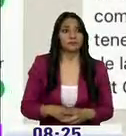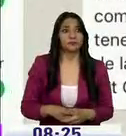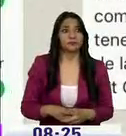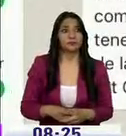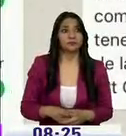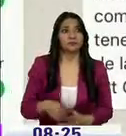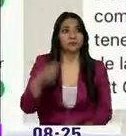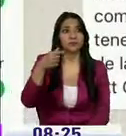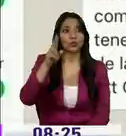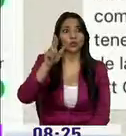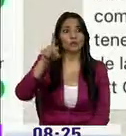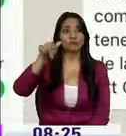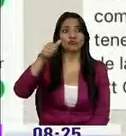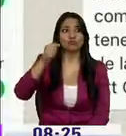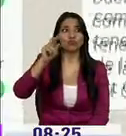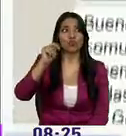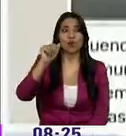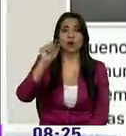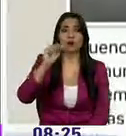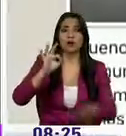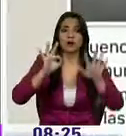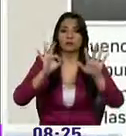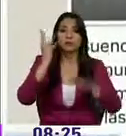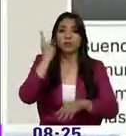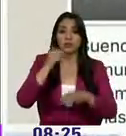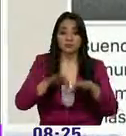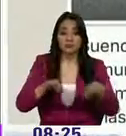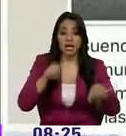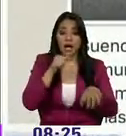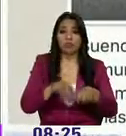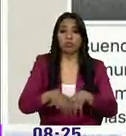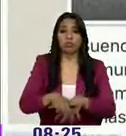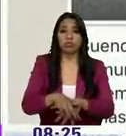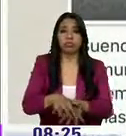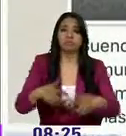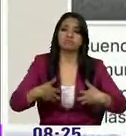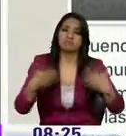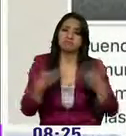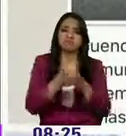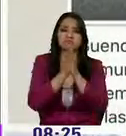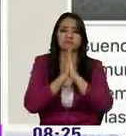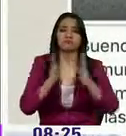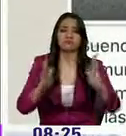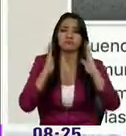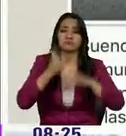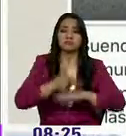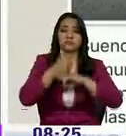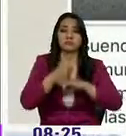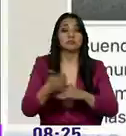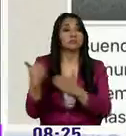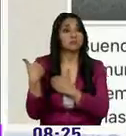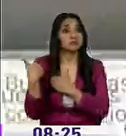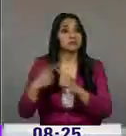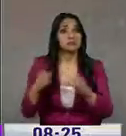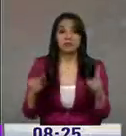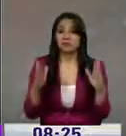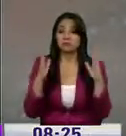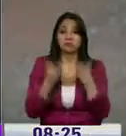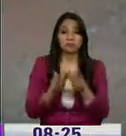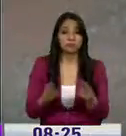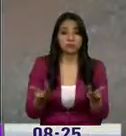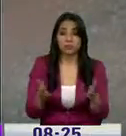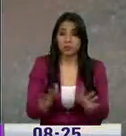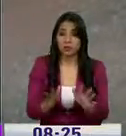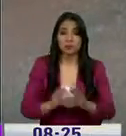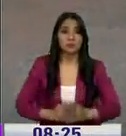Guipuzcoana y Mallorca. Tenemos 8 días con una fuga de agua. Reclamamos atención por parte de las autoridades correspondientes, pero no hay manera.